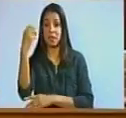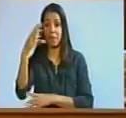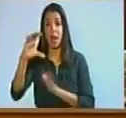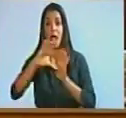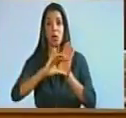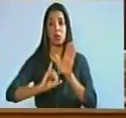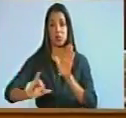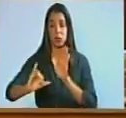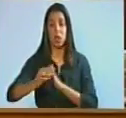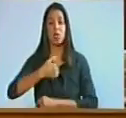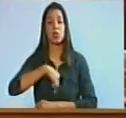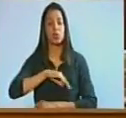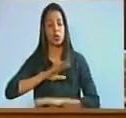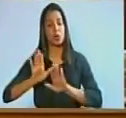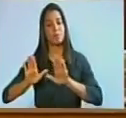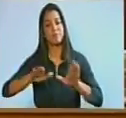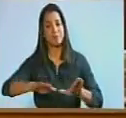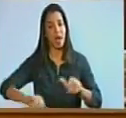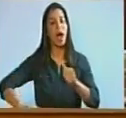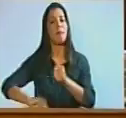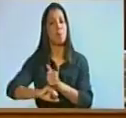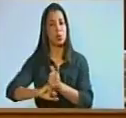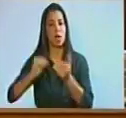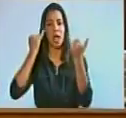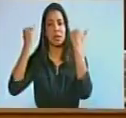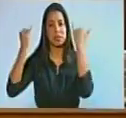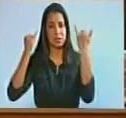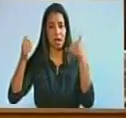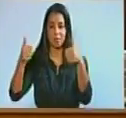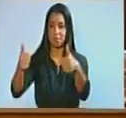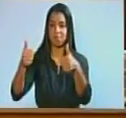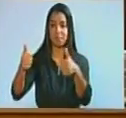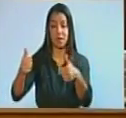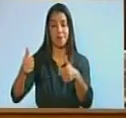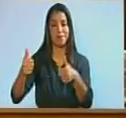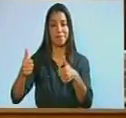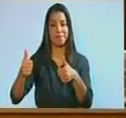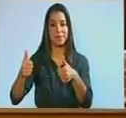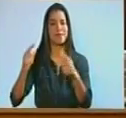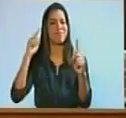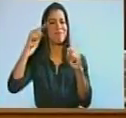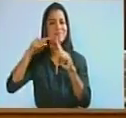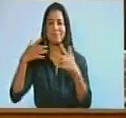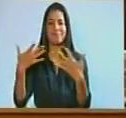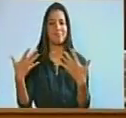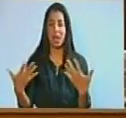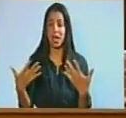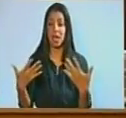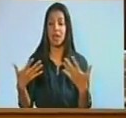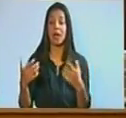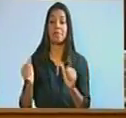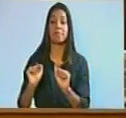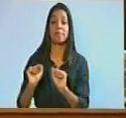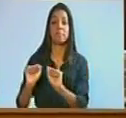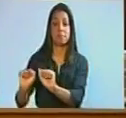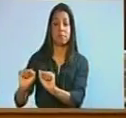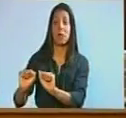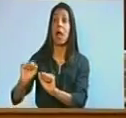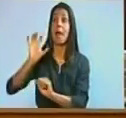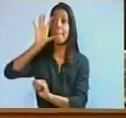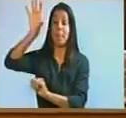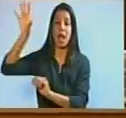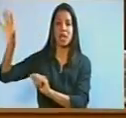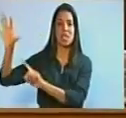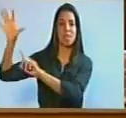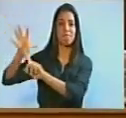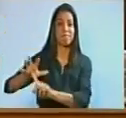Constituyente nosotros demos un respaldo a estas importantes acciones que buscan confrontar el bloqueo financiero